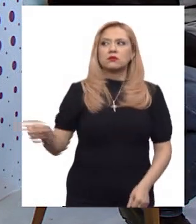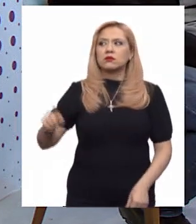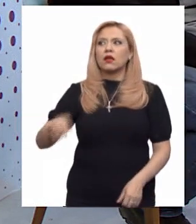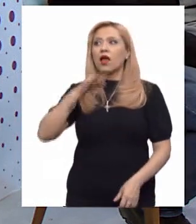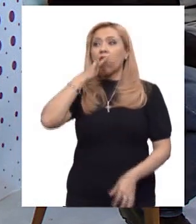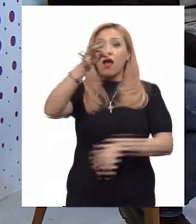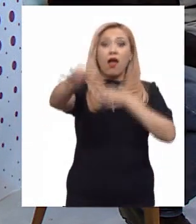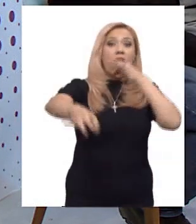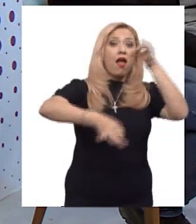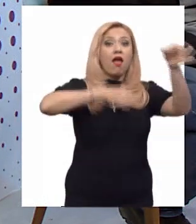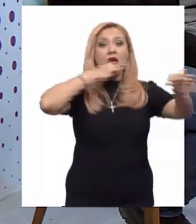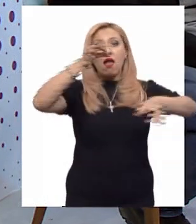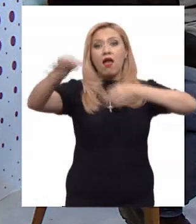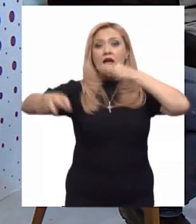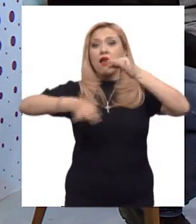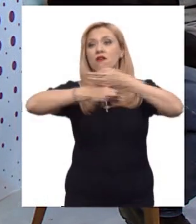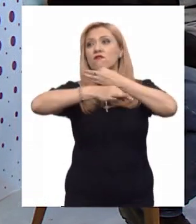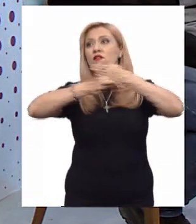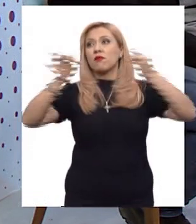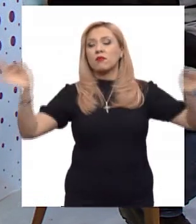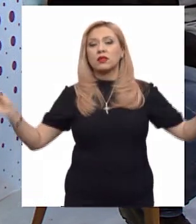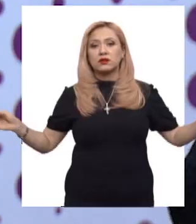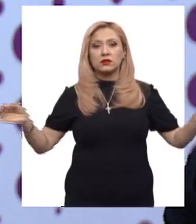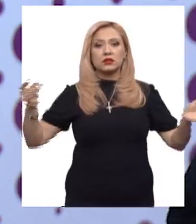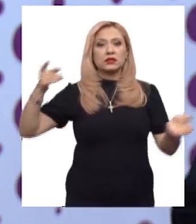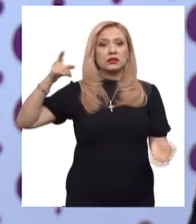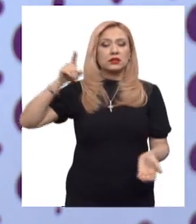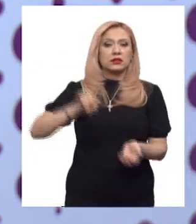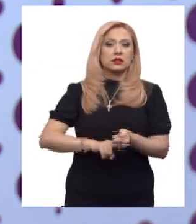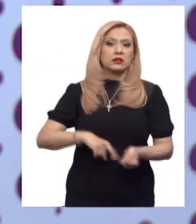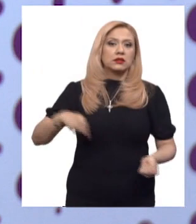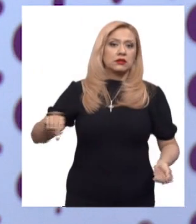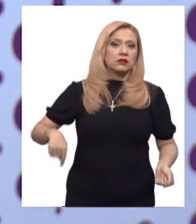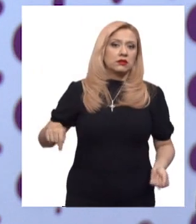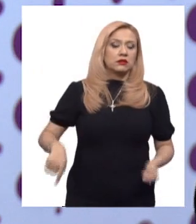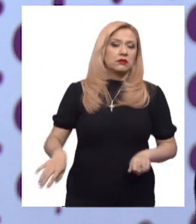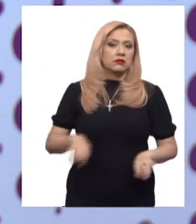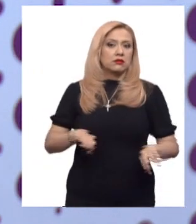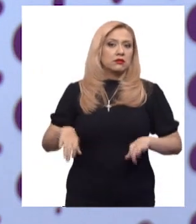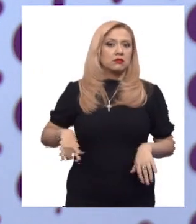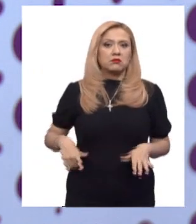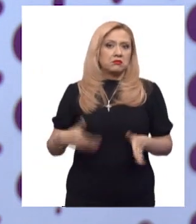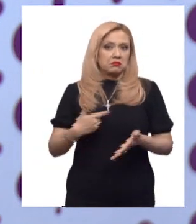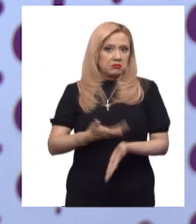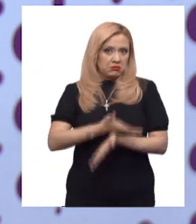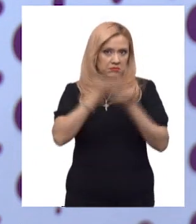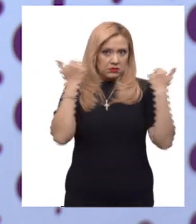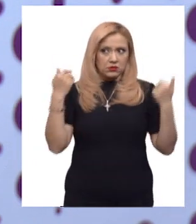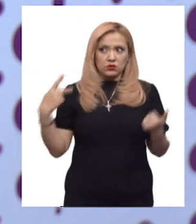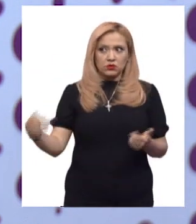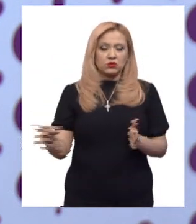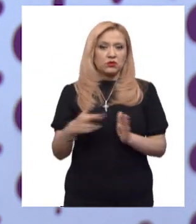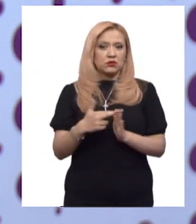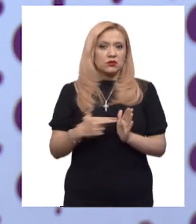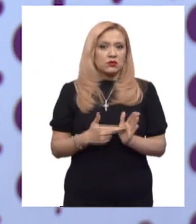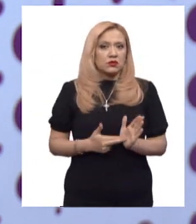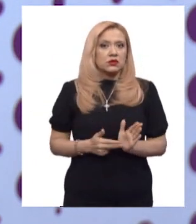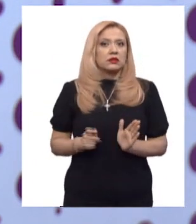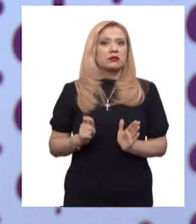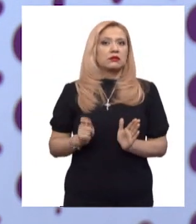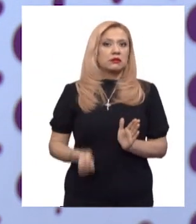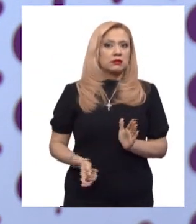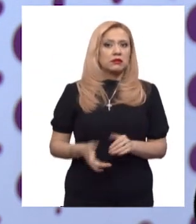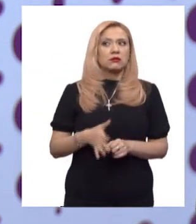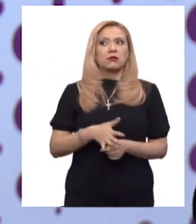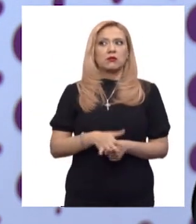que han emitido cierta información dentro de las plataformas de la Secretaría de la Función Pública. No sabemos cuál es el mecanismo o cuál ha